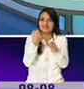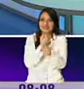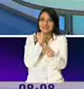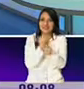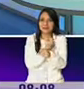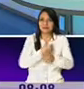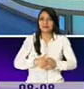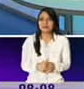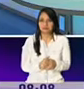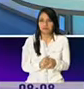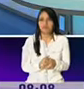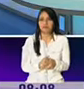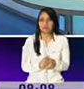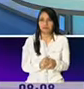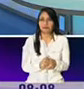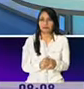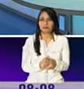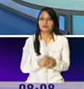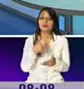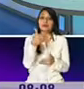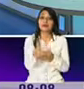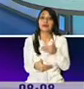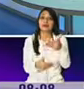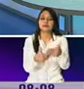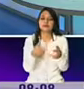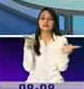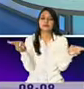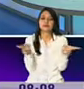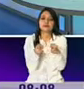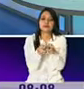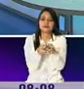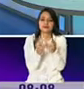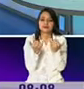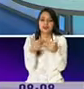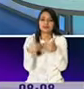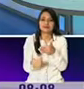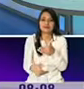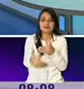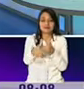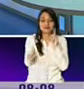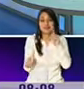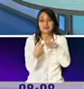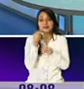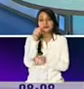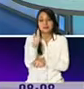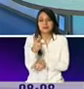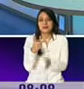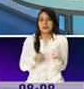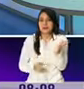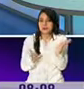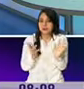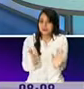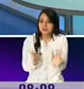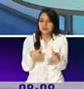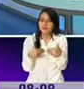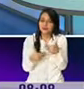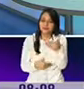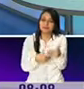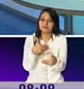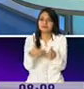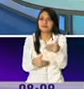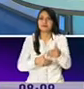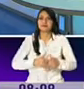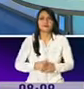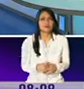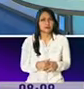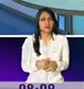que están realizando. Tú nos vas a traer un resumen de qué es lo que va a pasar en esta jornada solidaria. Vamos a saber cómo van avanzando nuestra meta. Y volvemos